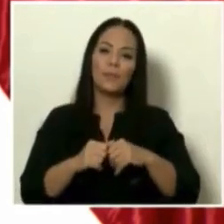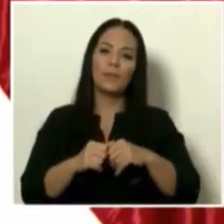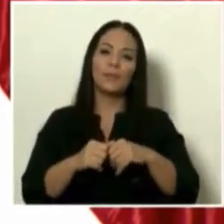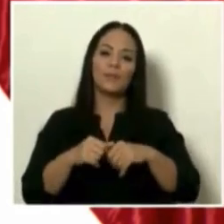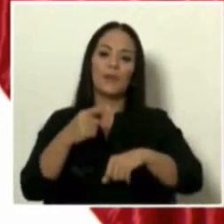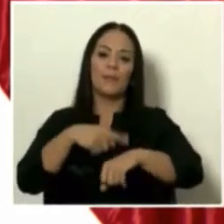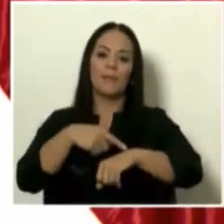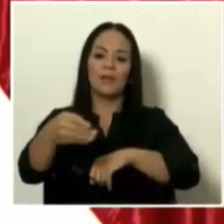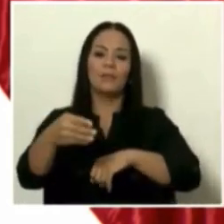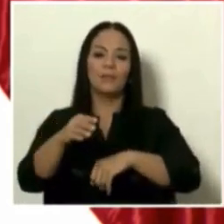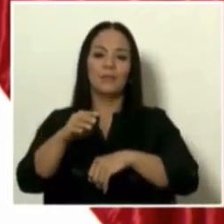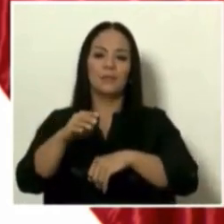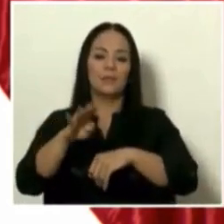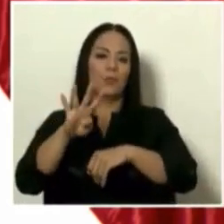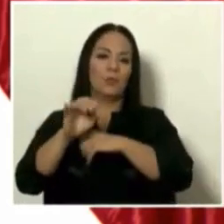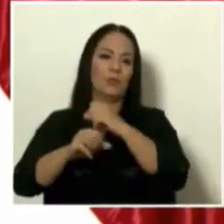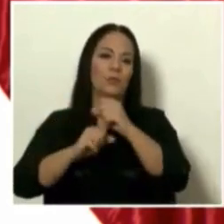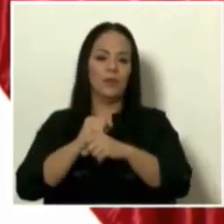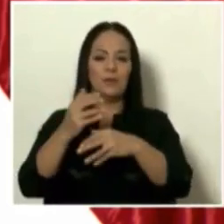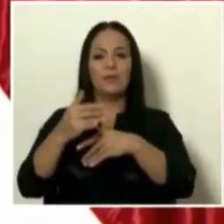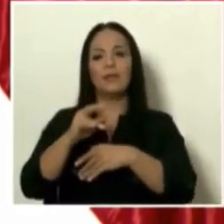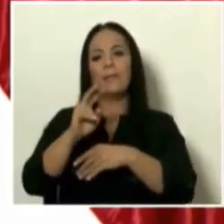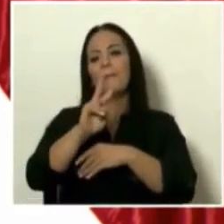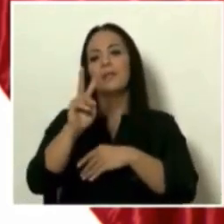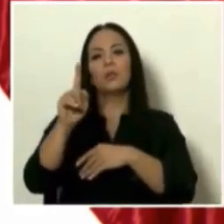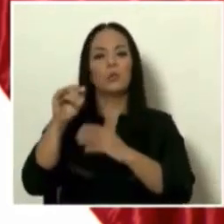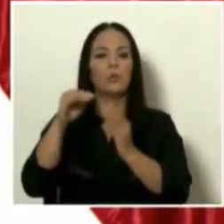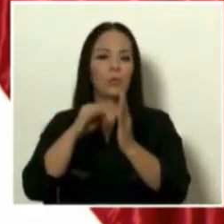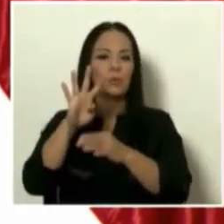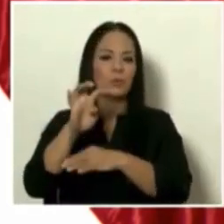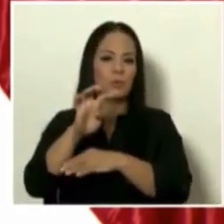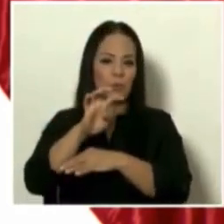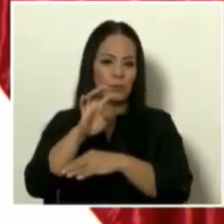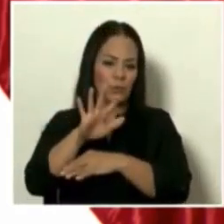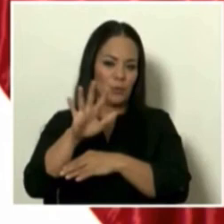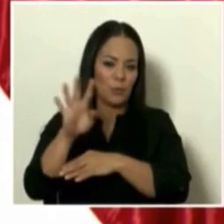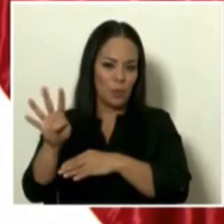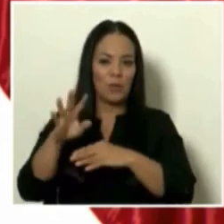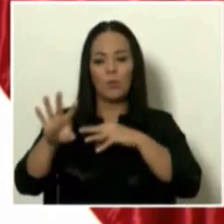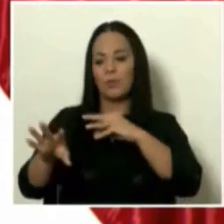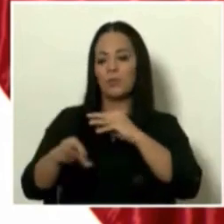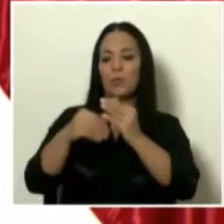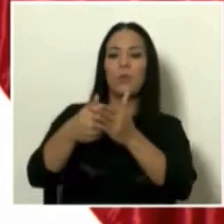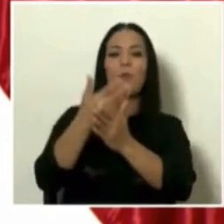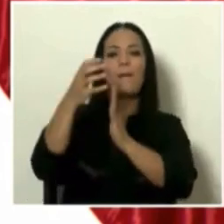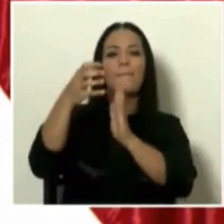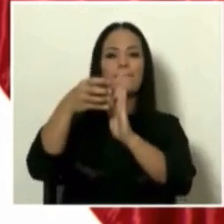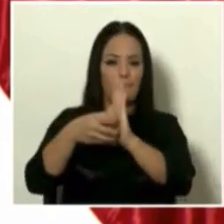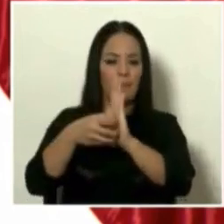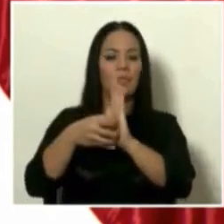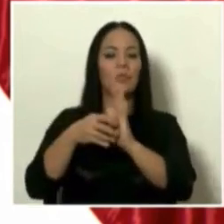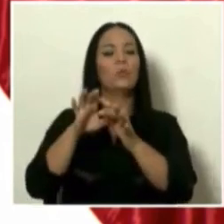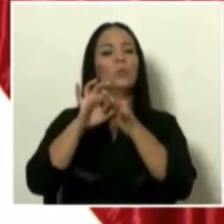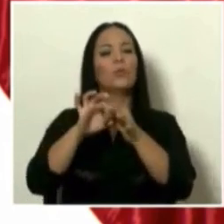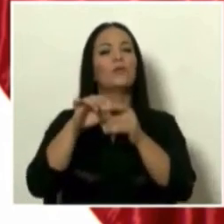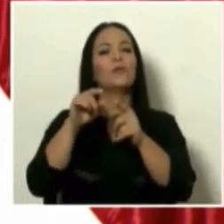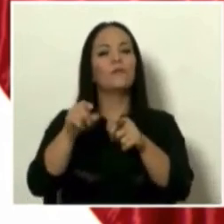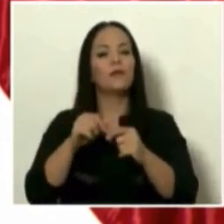cuatrienal expediente 21.154, adición de un nuevo capítulo referente